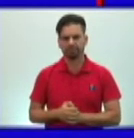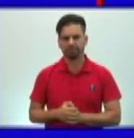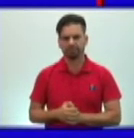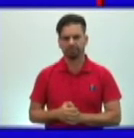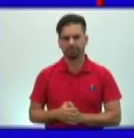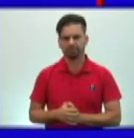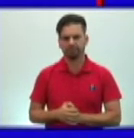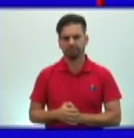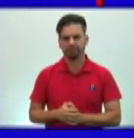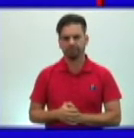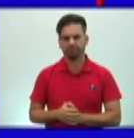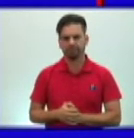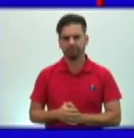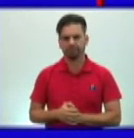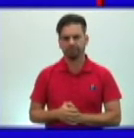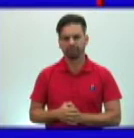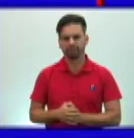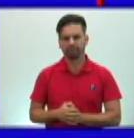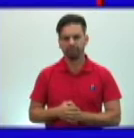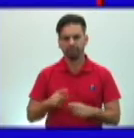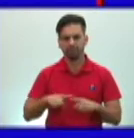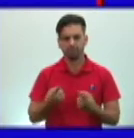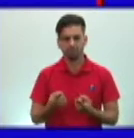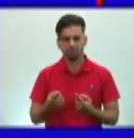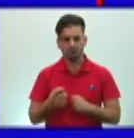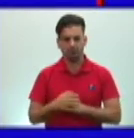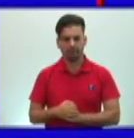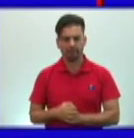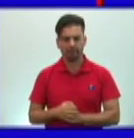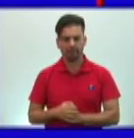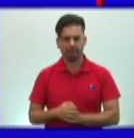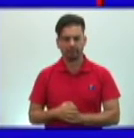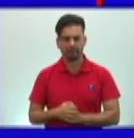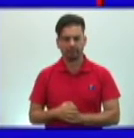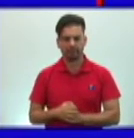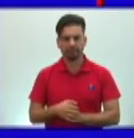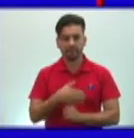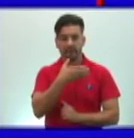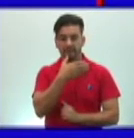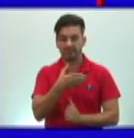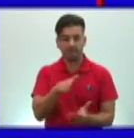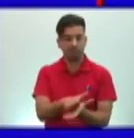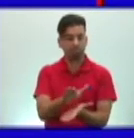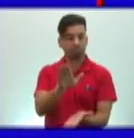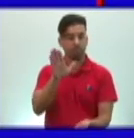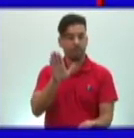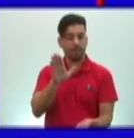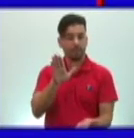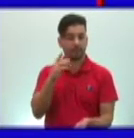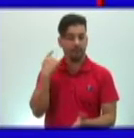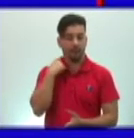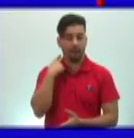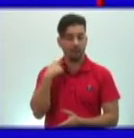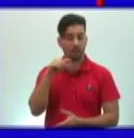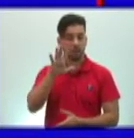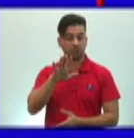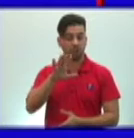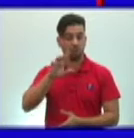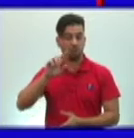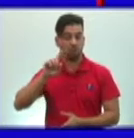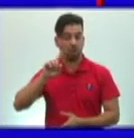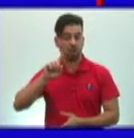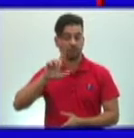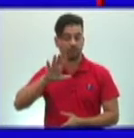la medida en que él había prometido que en el 56 seremos libres o seremos mártires. Era un